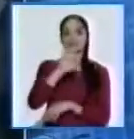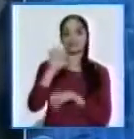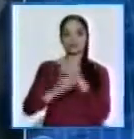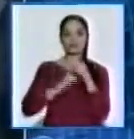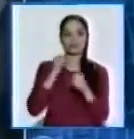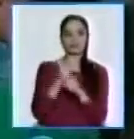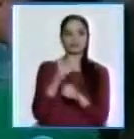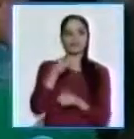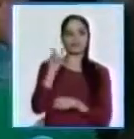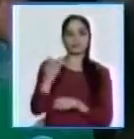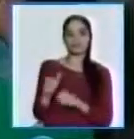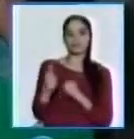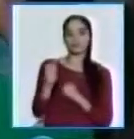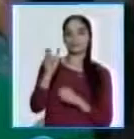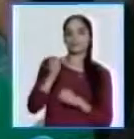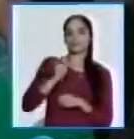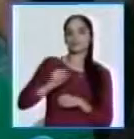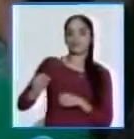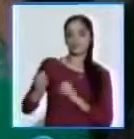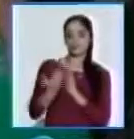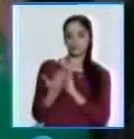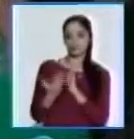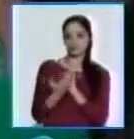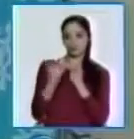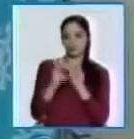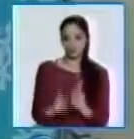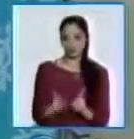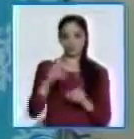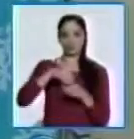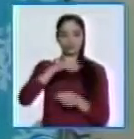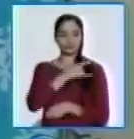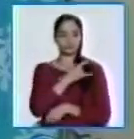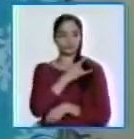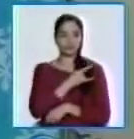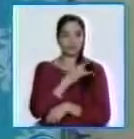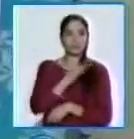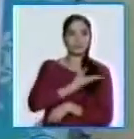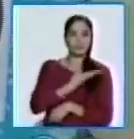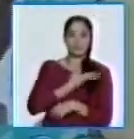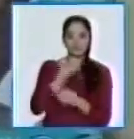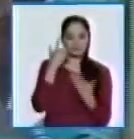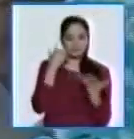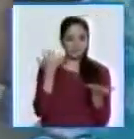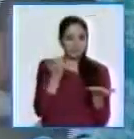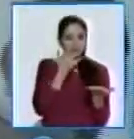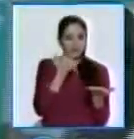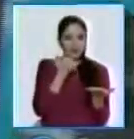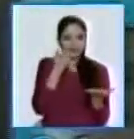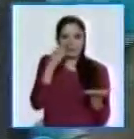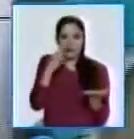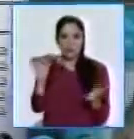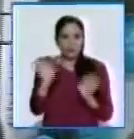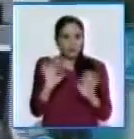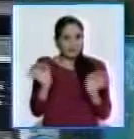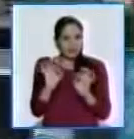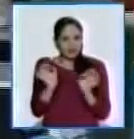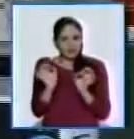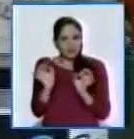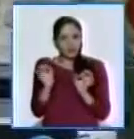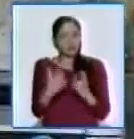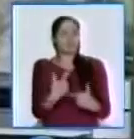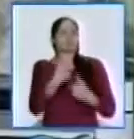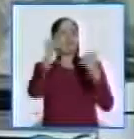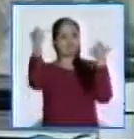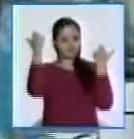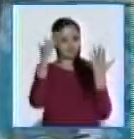año terminaba su carrera. Su madre Silvia sigue sin entender por qué este enfrentamiento, en el que su hijo no tenía nada que ver, lo